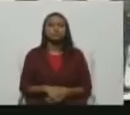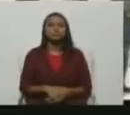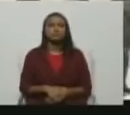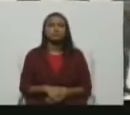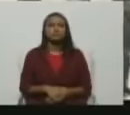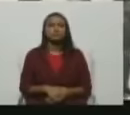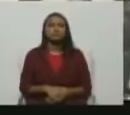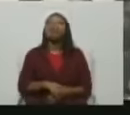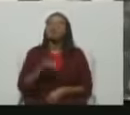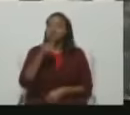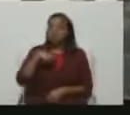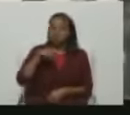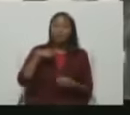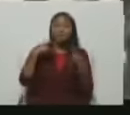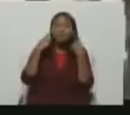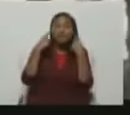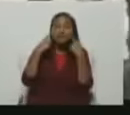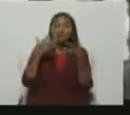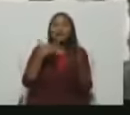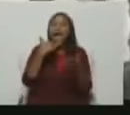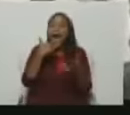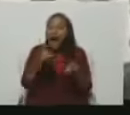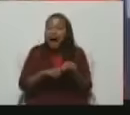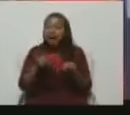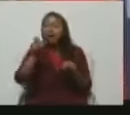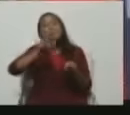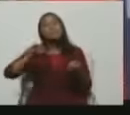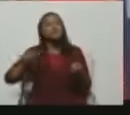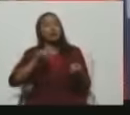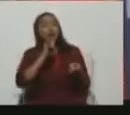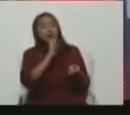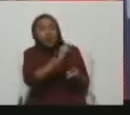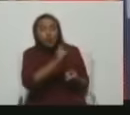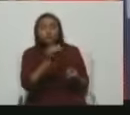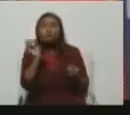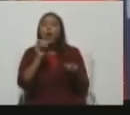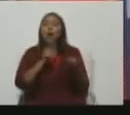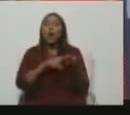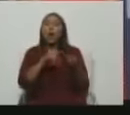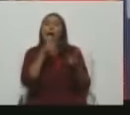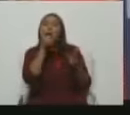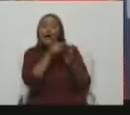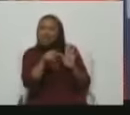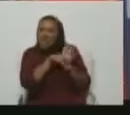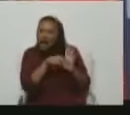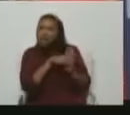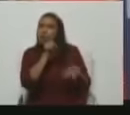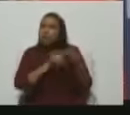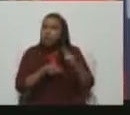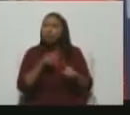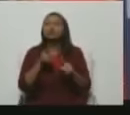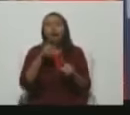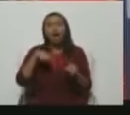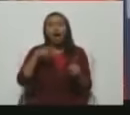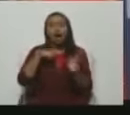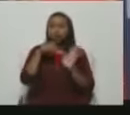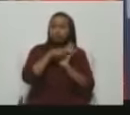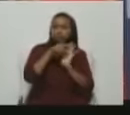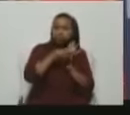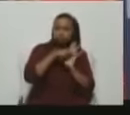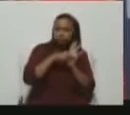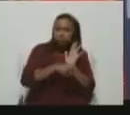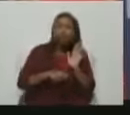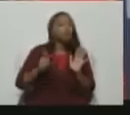queja, denuncia, retardo que pudiera o cualquier petición que se le haga. Personalmente, en cualquiera de las 60